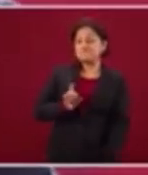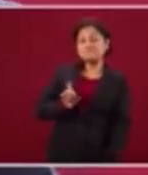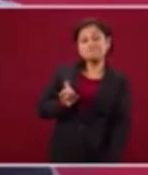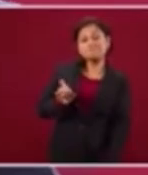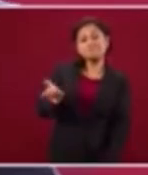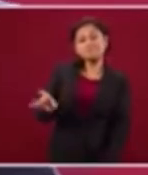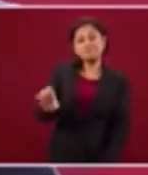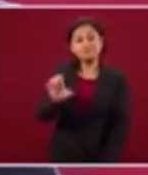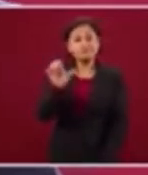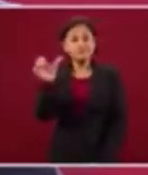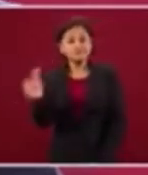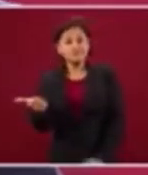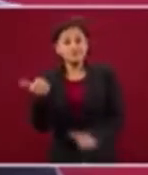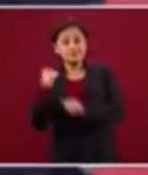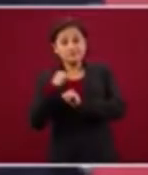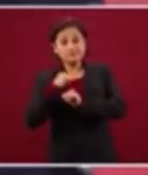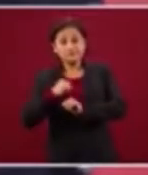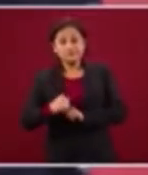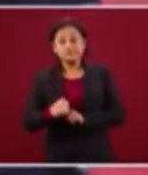decidió